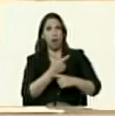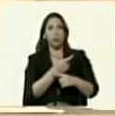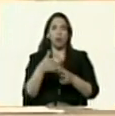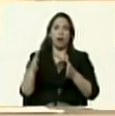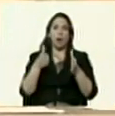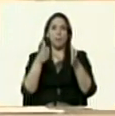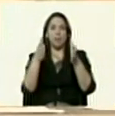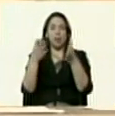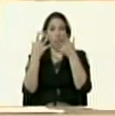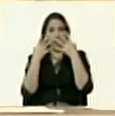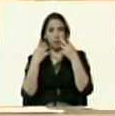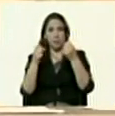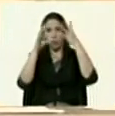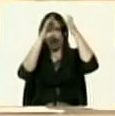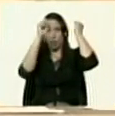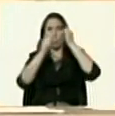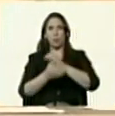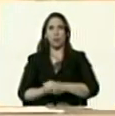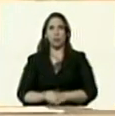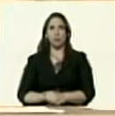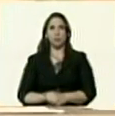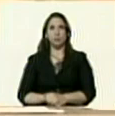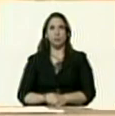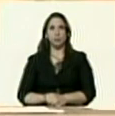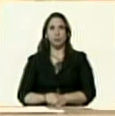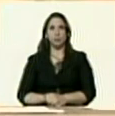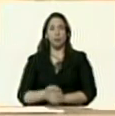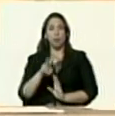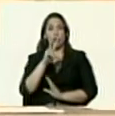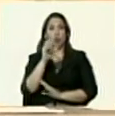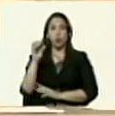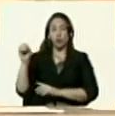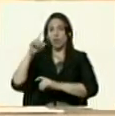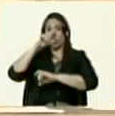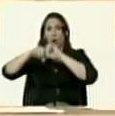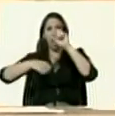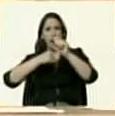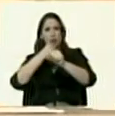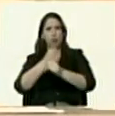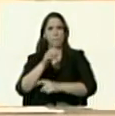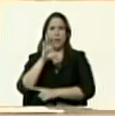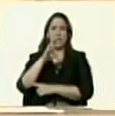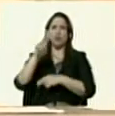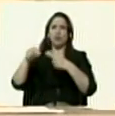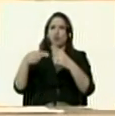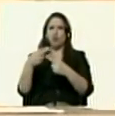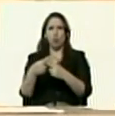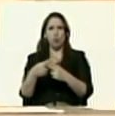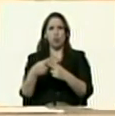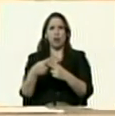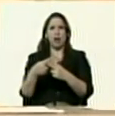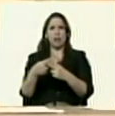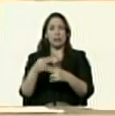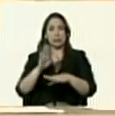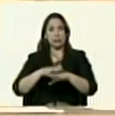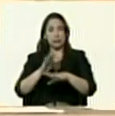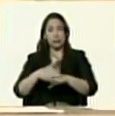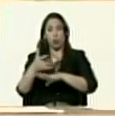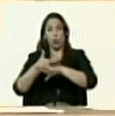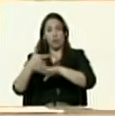entendimiento diplomático. En 200 años de república jamás había existido un gobierno en